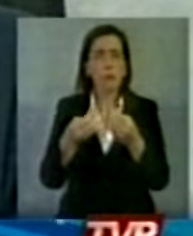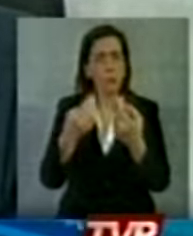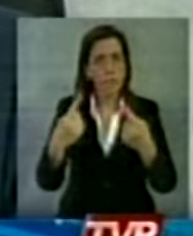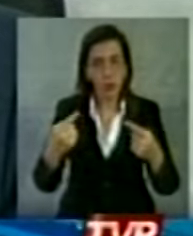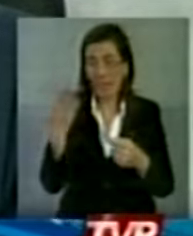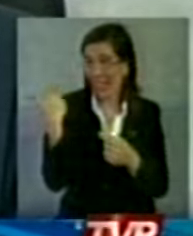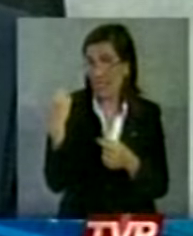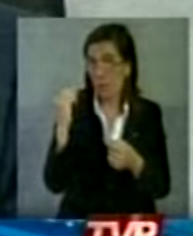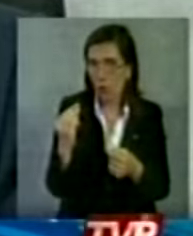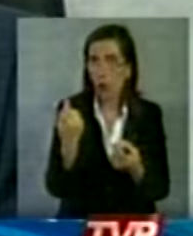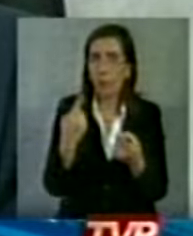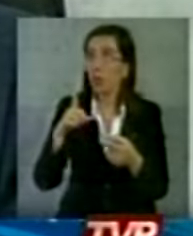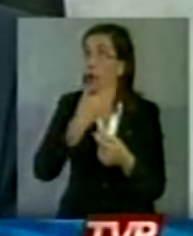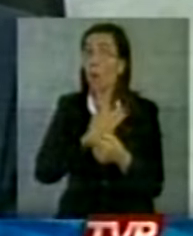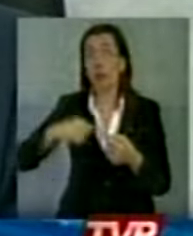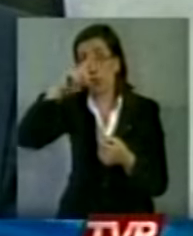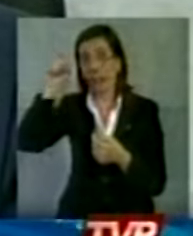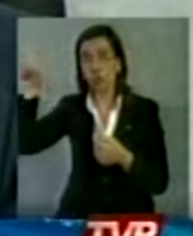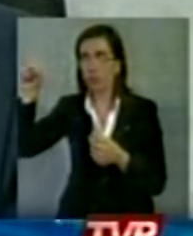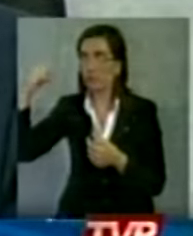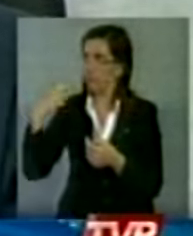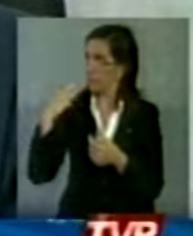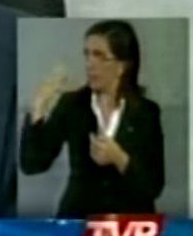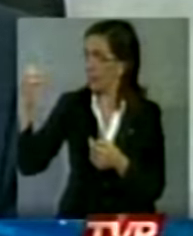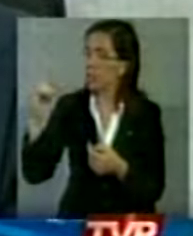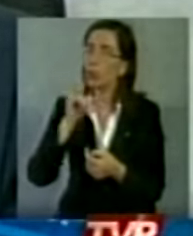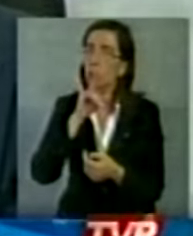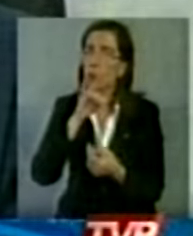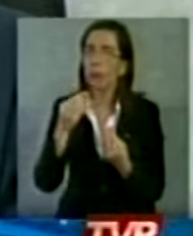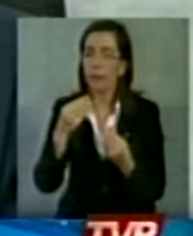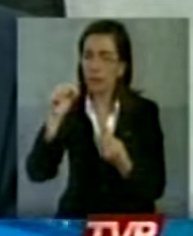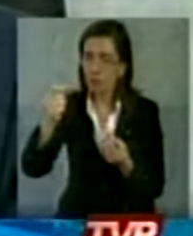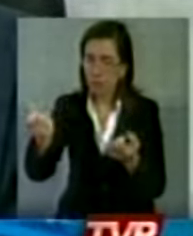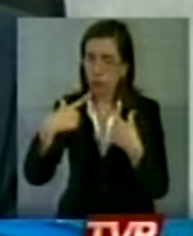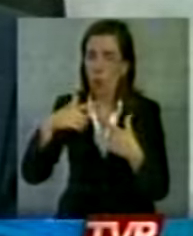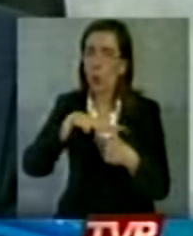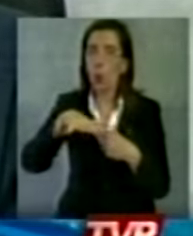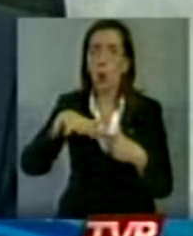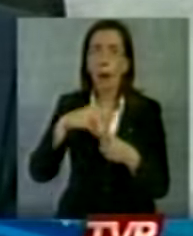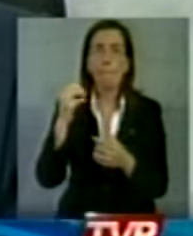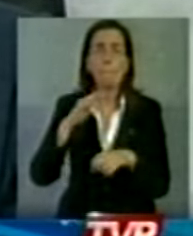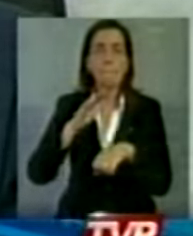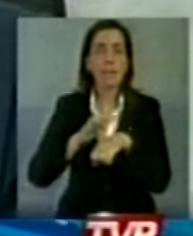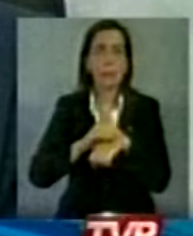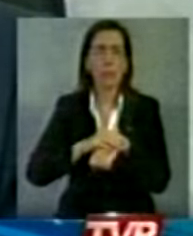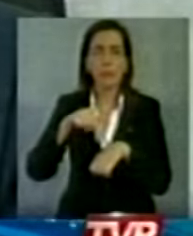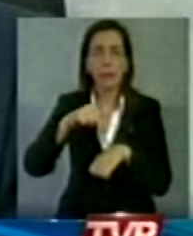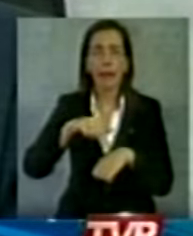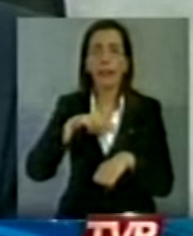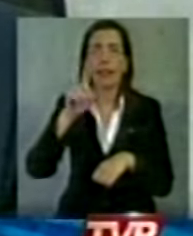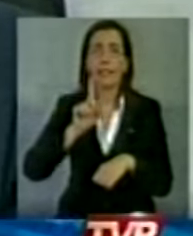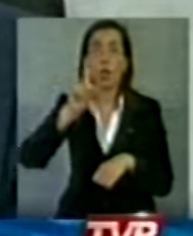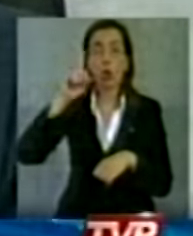elegida por el Gobierno Nacional como centro estratégico en el noroeste argentino para la lucha contra